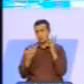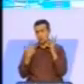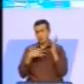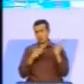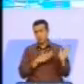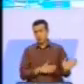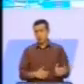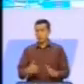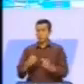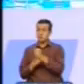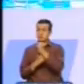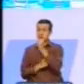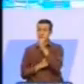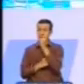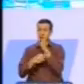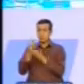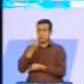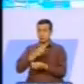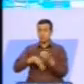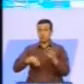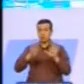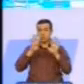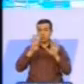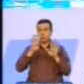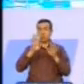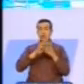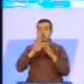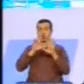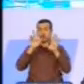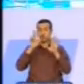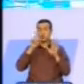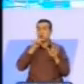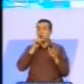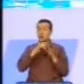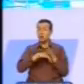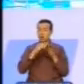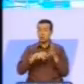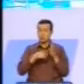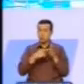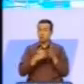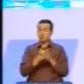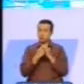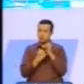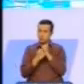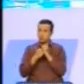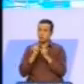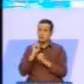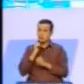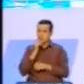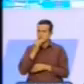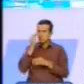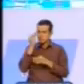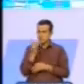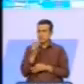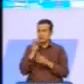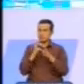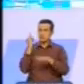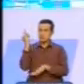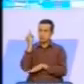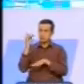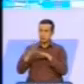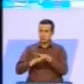están puestas las bases. Haber invertido en 8 hidroeléctricas permite pensar en un desarrollo serio de la industria básica, de